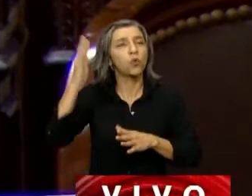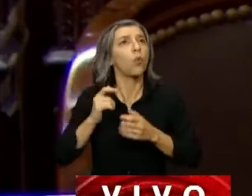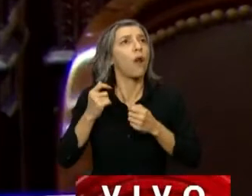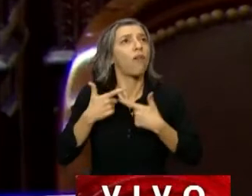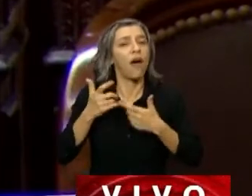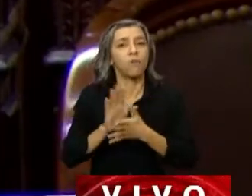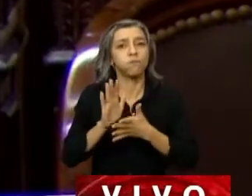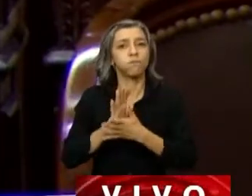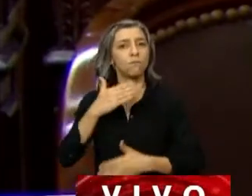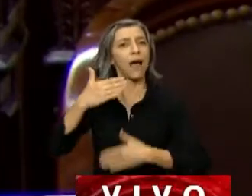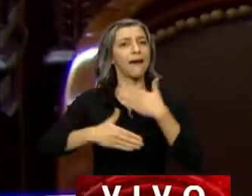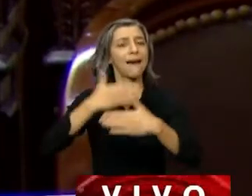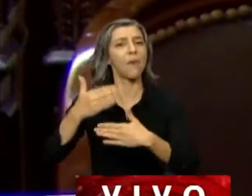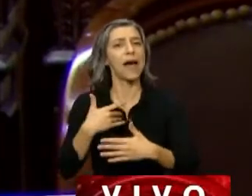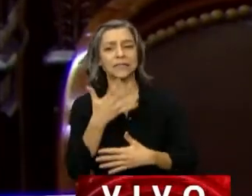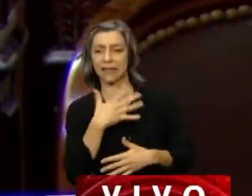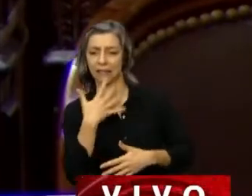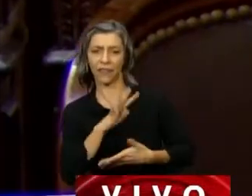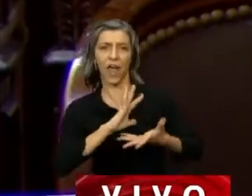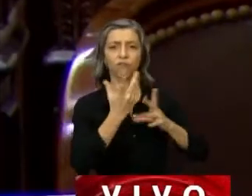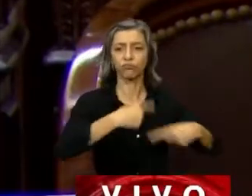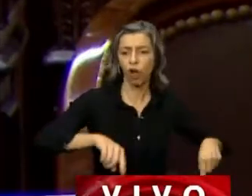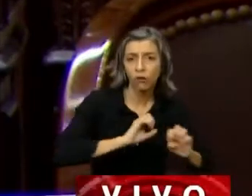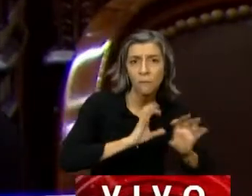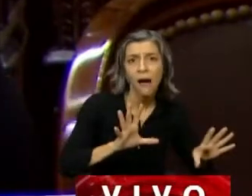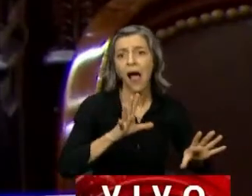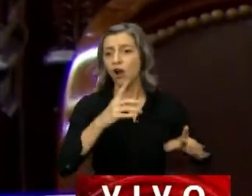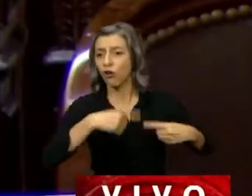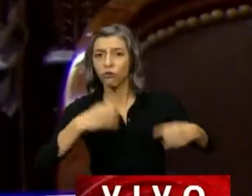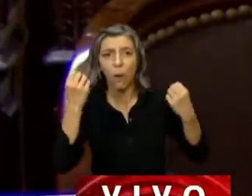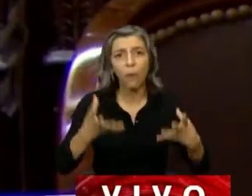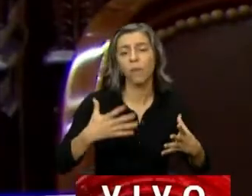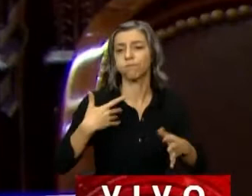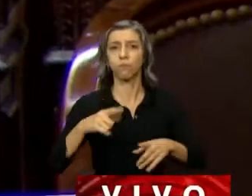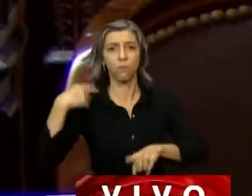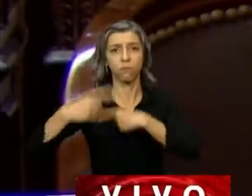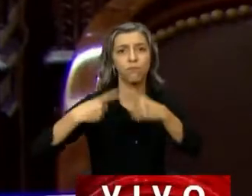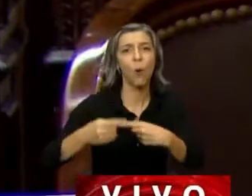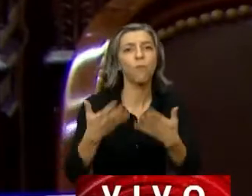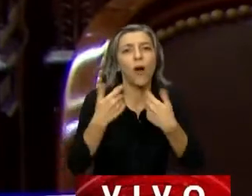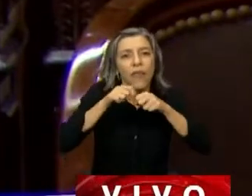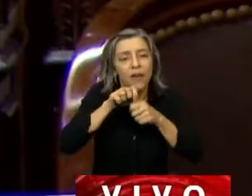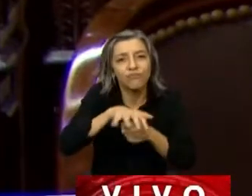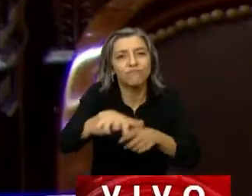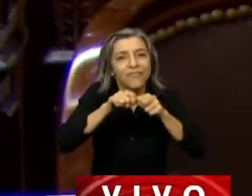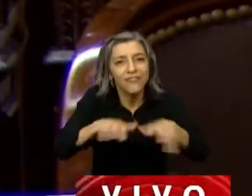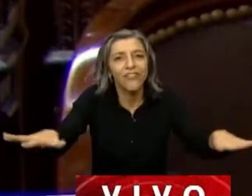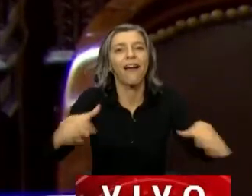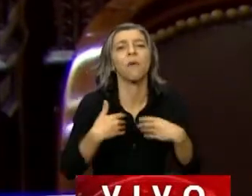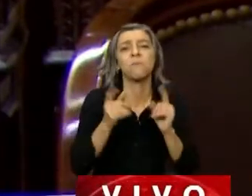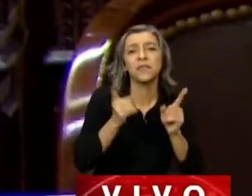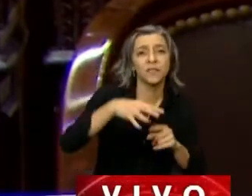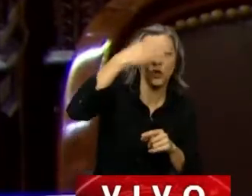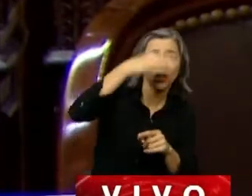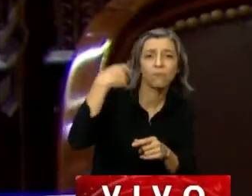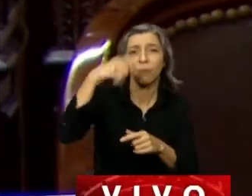también para poder dar cuenta y relatar y transmitir desde una radio comunitaria, desde una película, desde una obra de teatro,